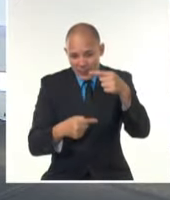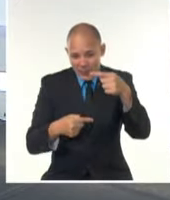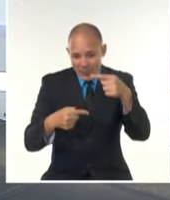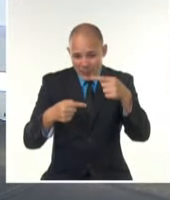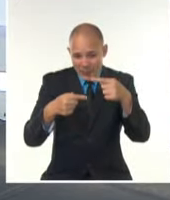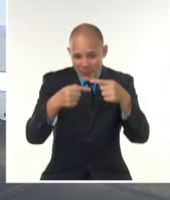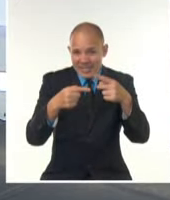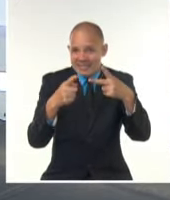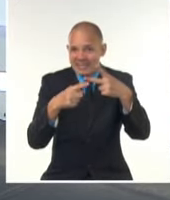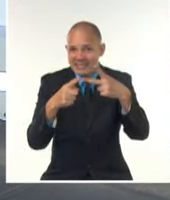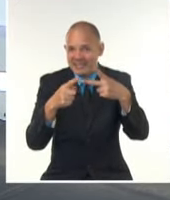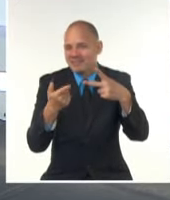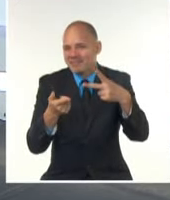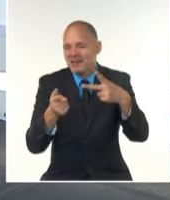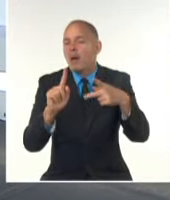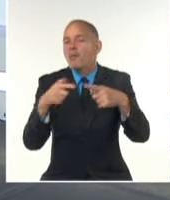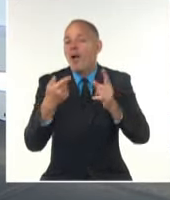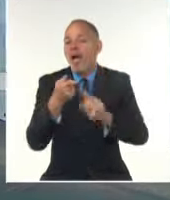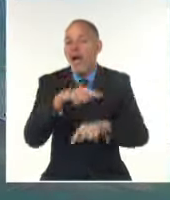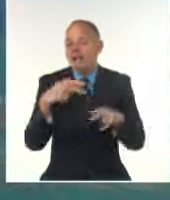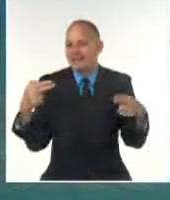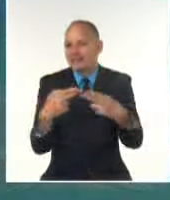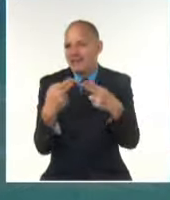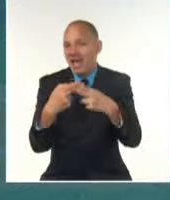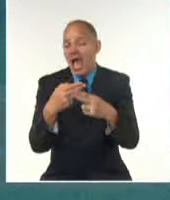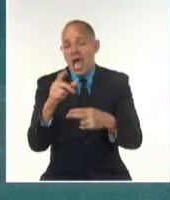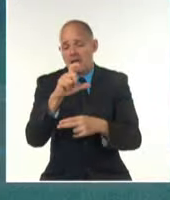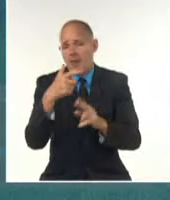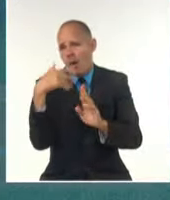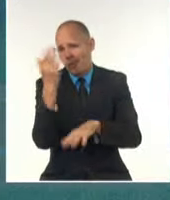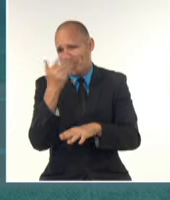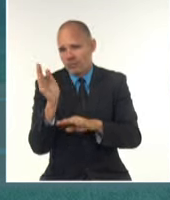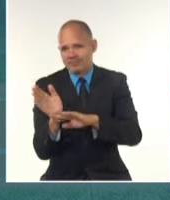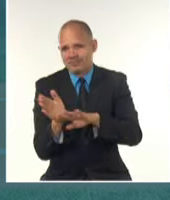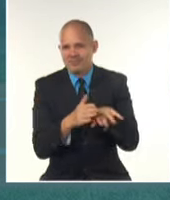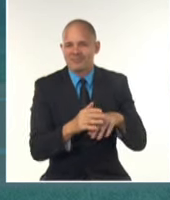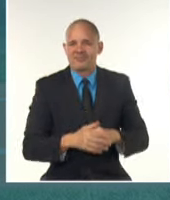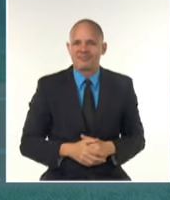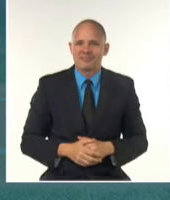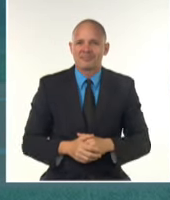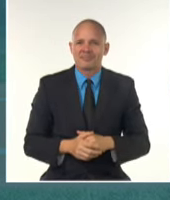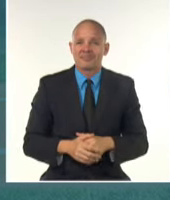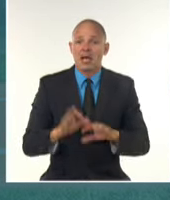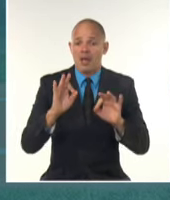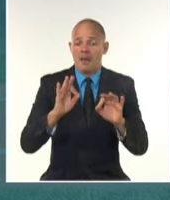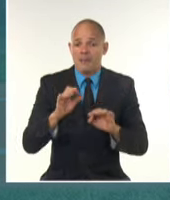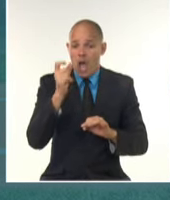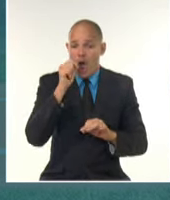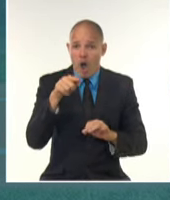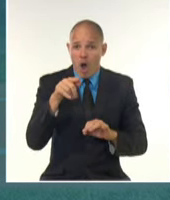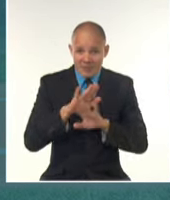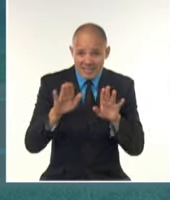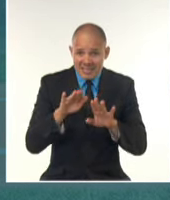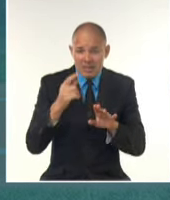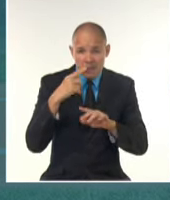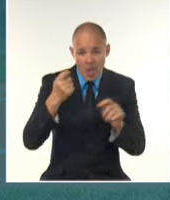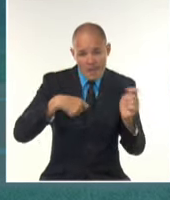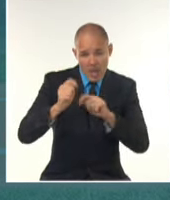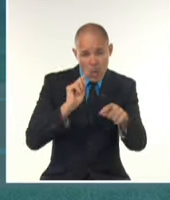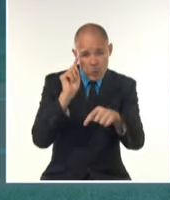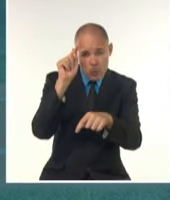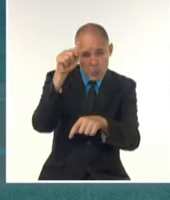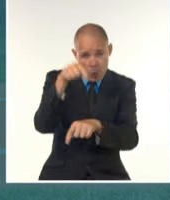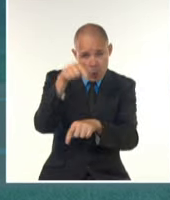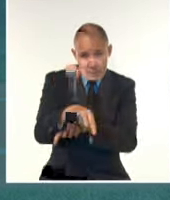vencer 8-3 a su similar de Camagüey. William Saavedra conectó su octavo jonrón de la temporada y a Sergio González el séptimo,